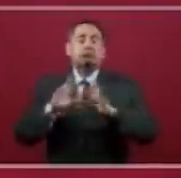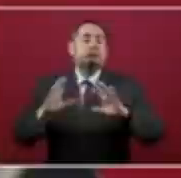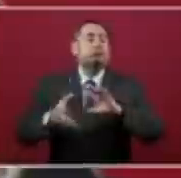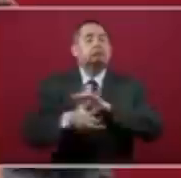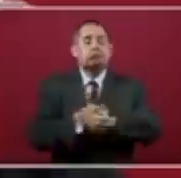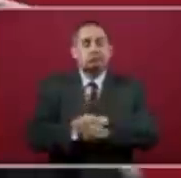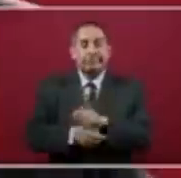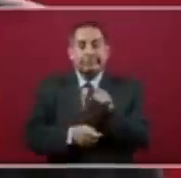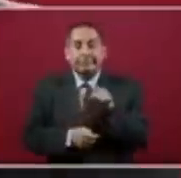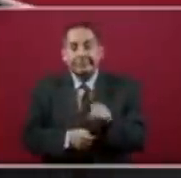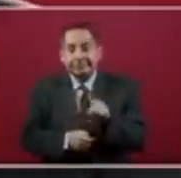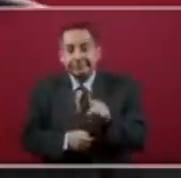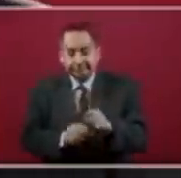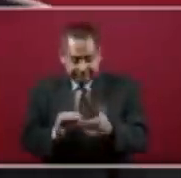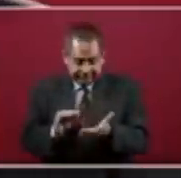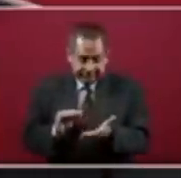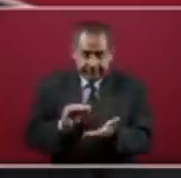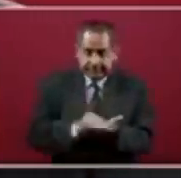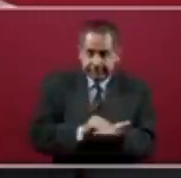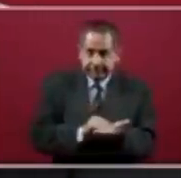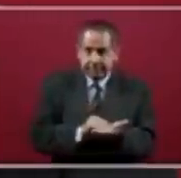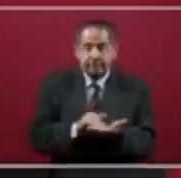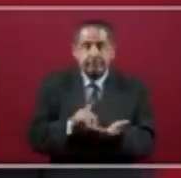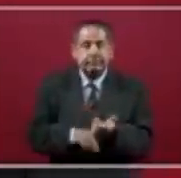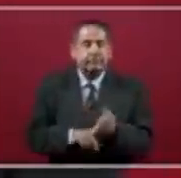Ahí se incluyó